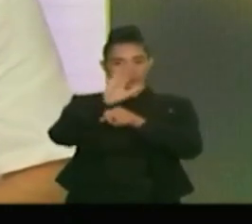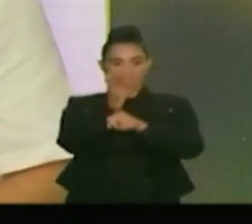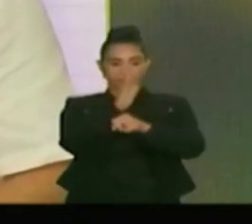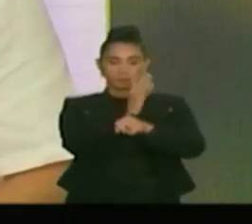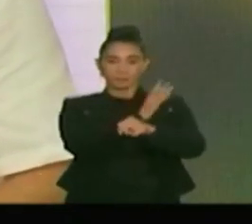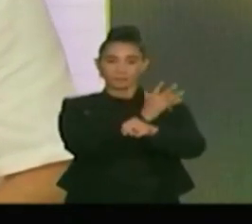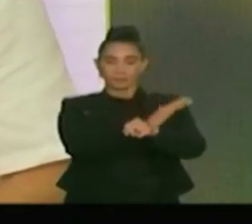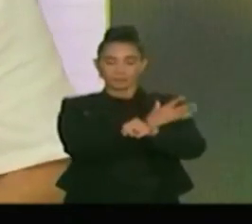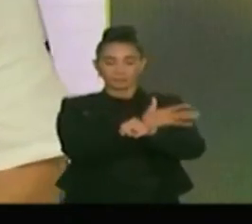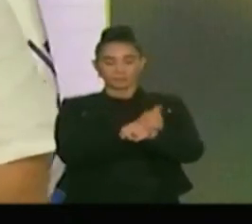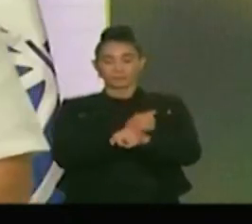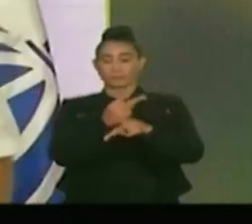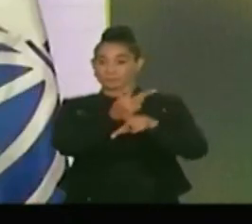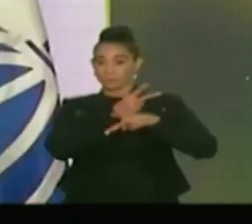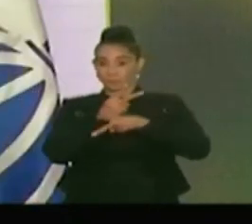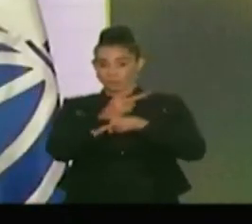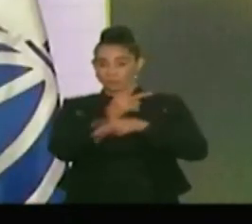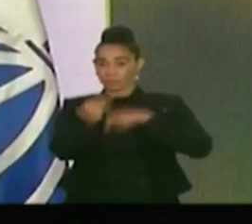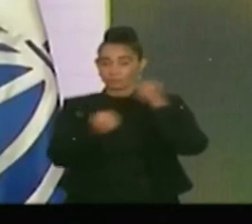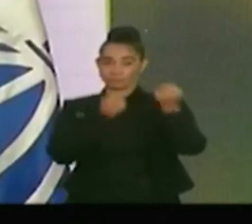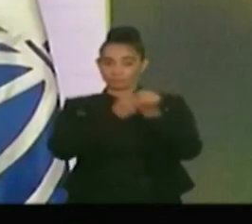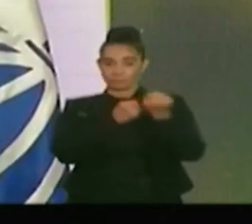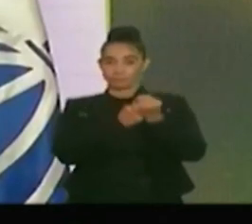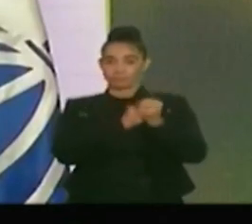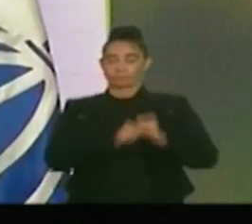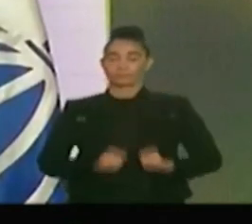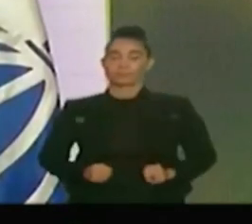para defenderlo, protegerlo y apoyarlo.